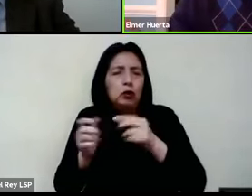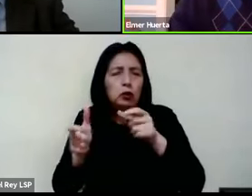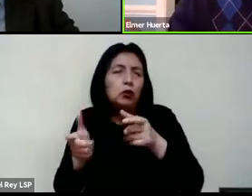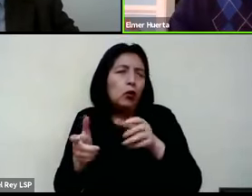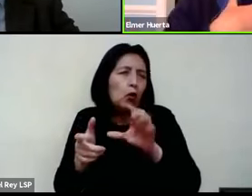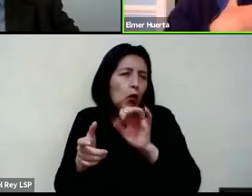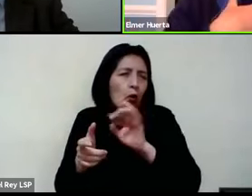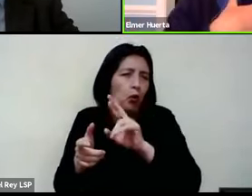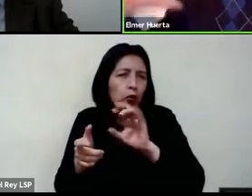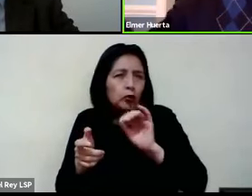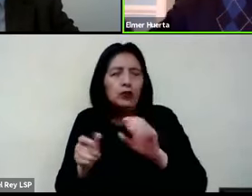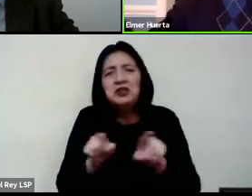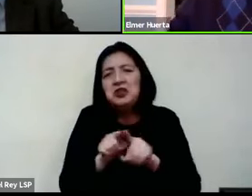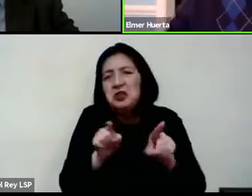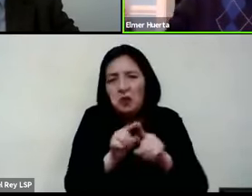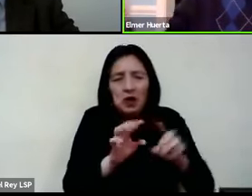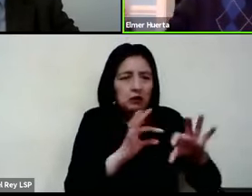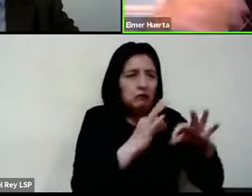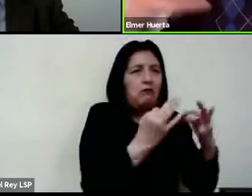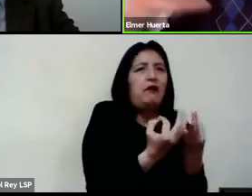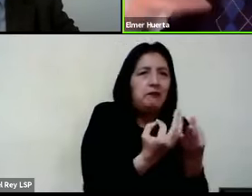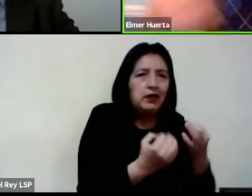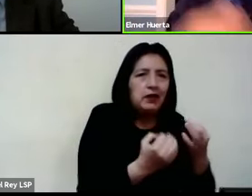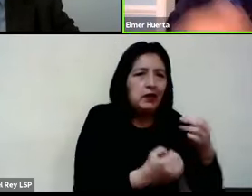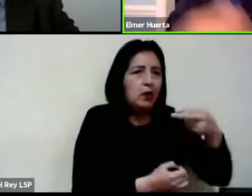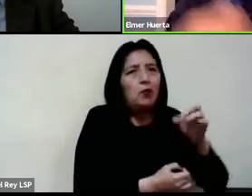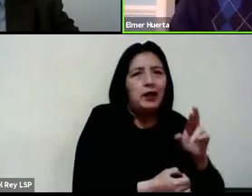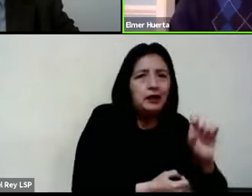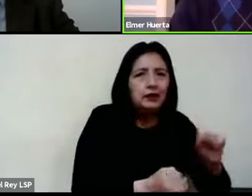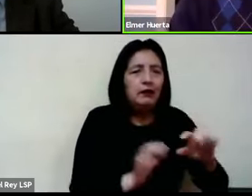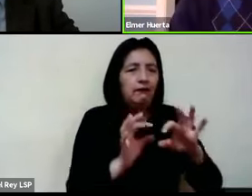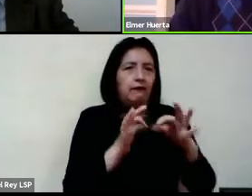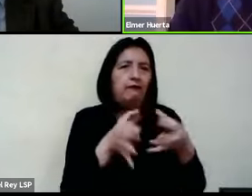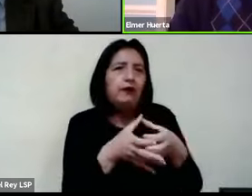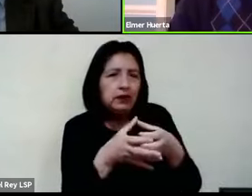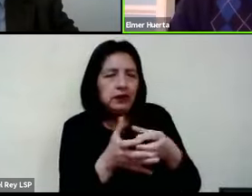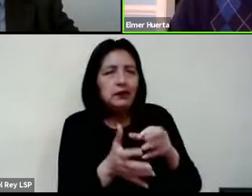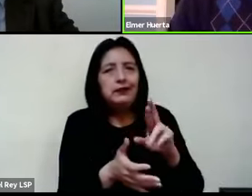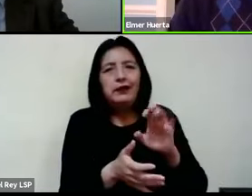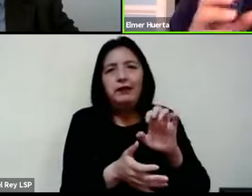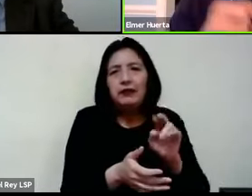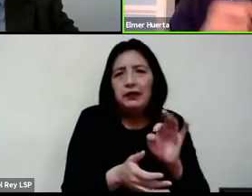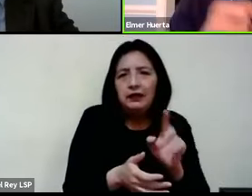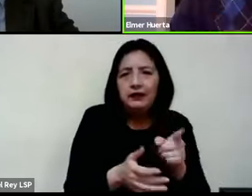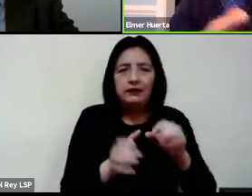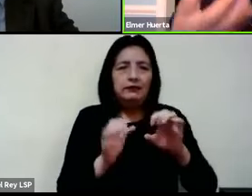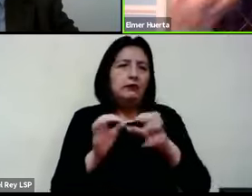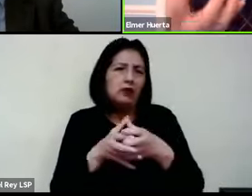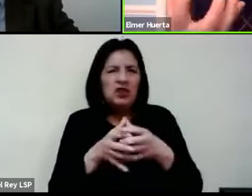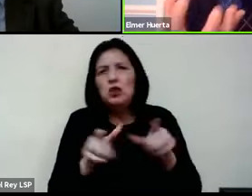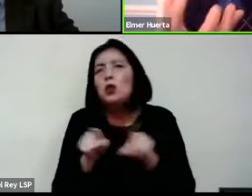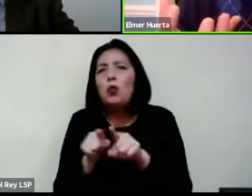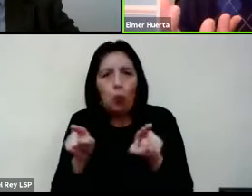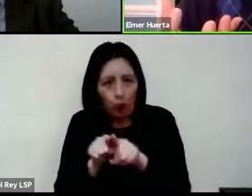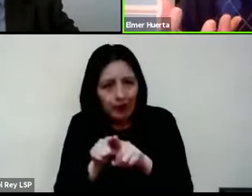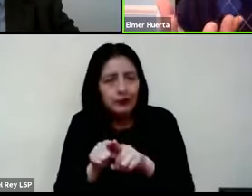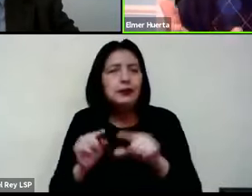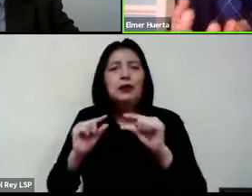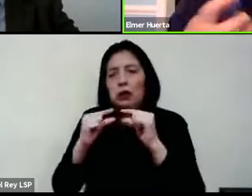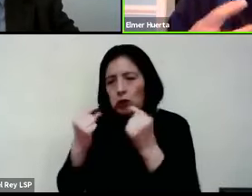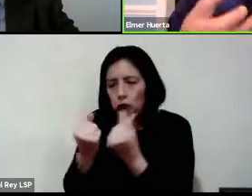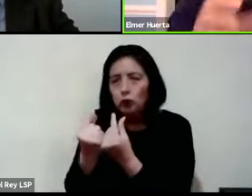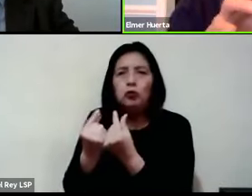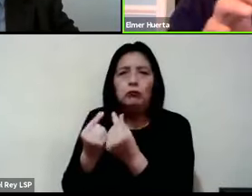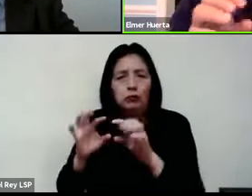hay familia Huerta, familia González, familia Ramírez, pues igual, hay una familia de